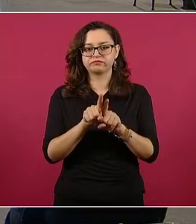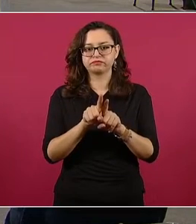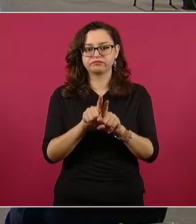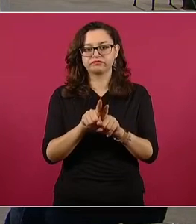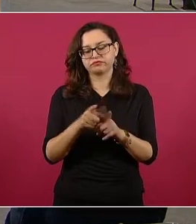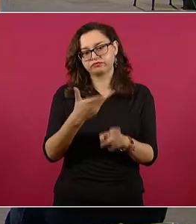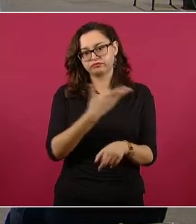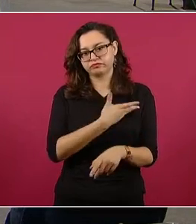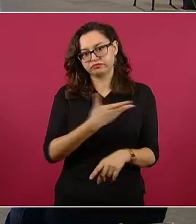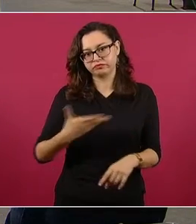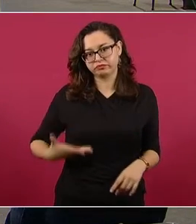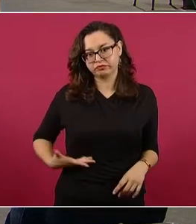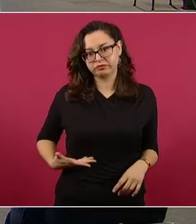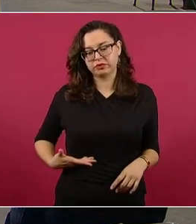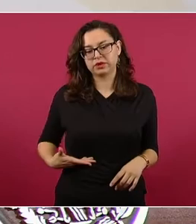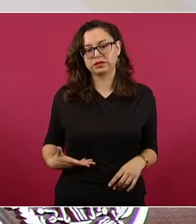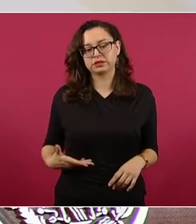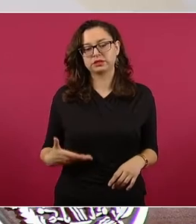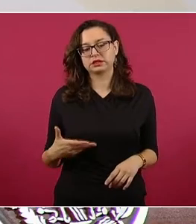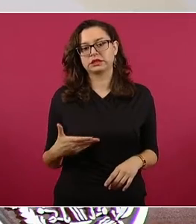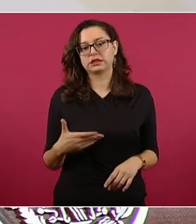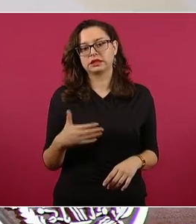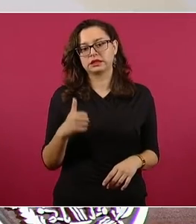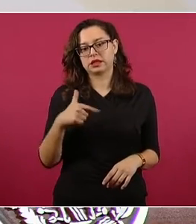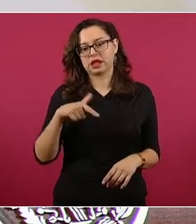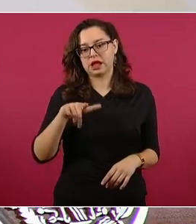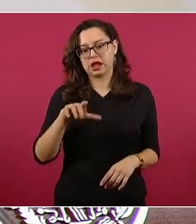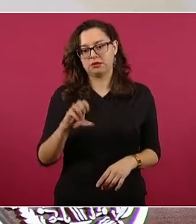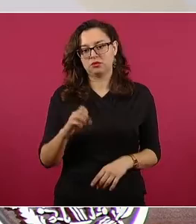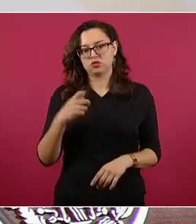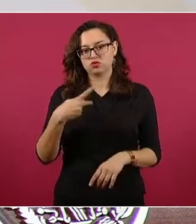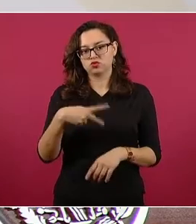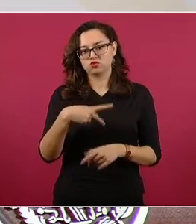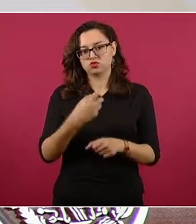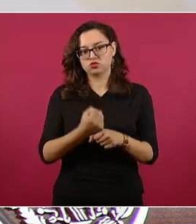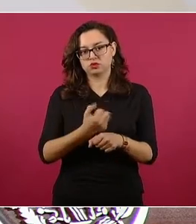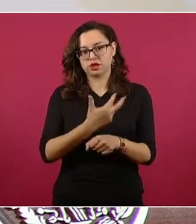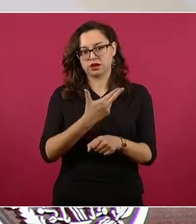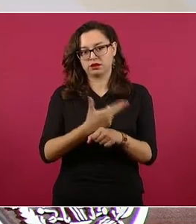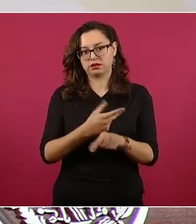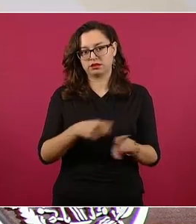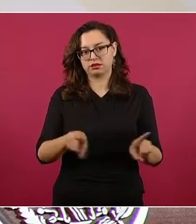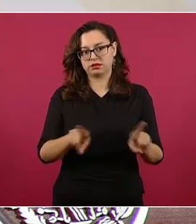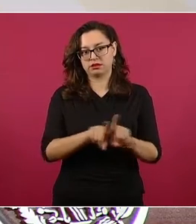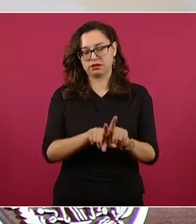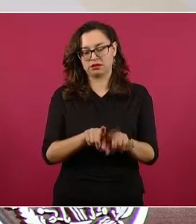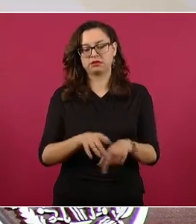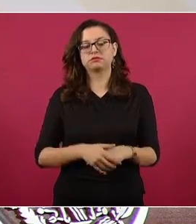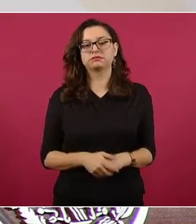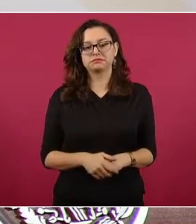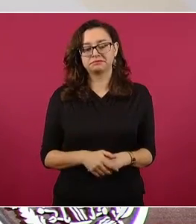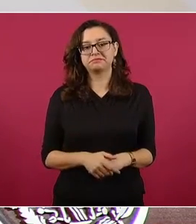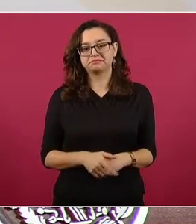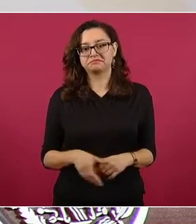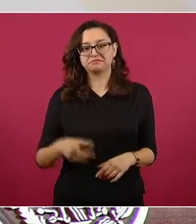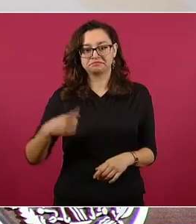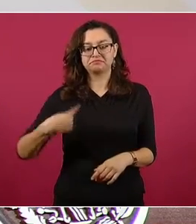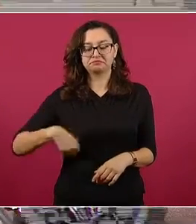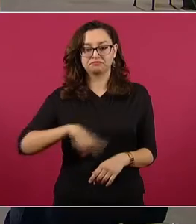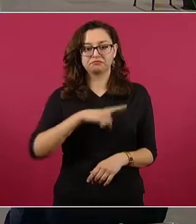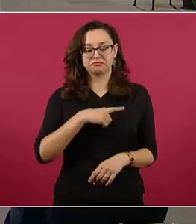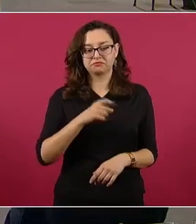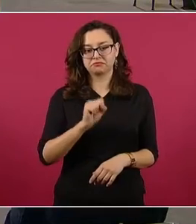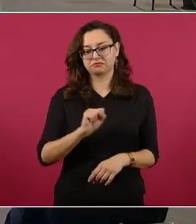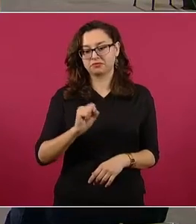señor presidente de México. También nosotros nos toca pues la coordinación y, si